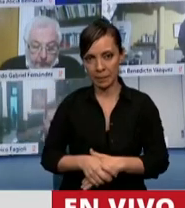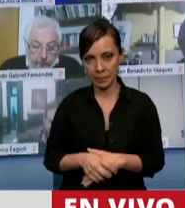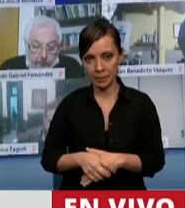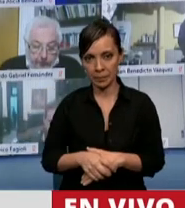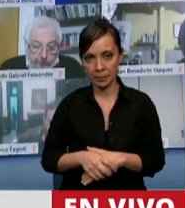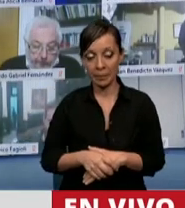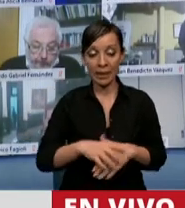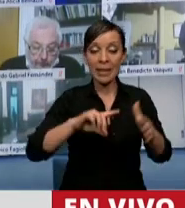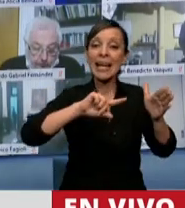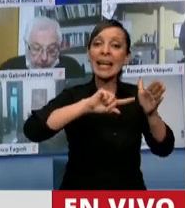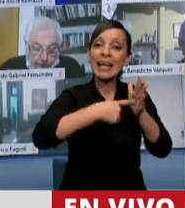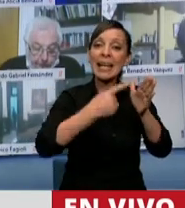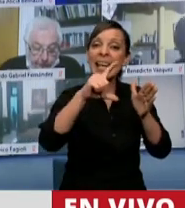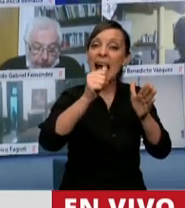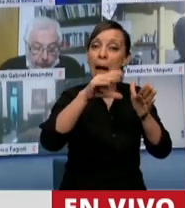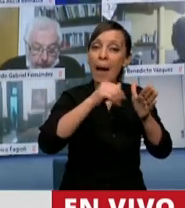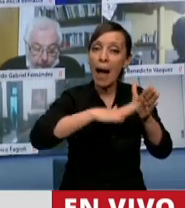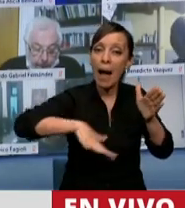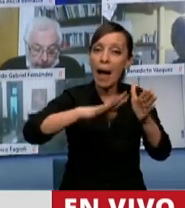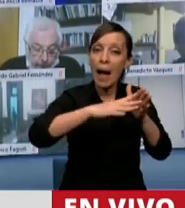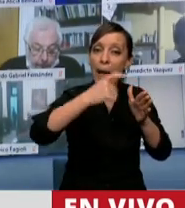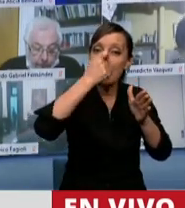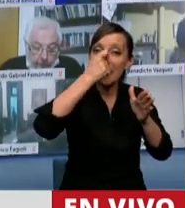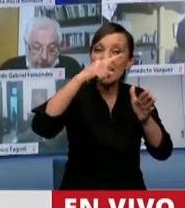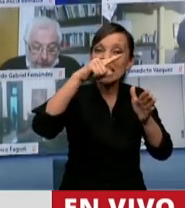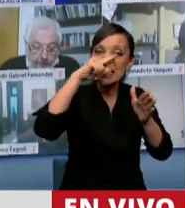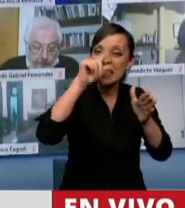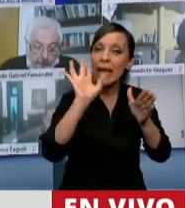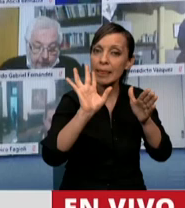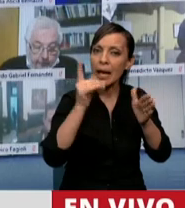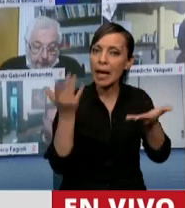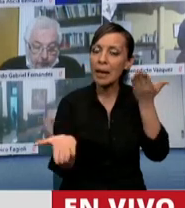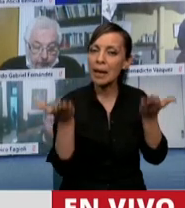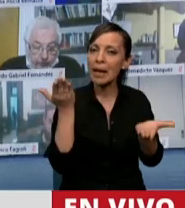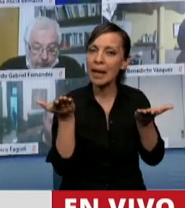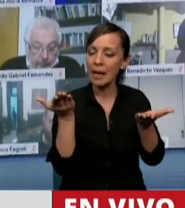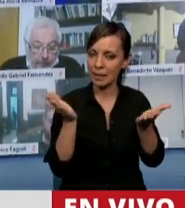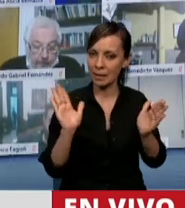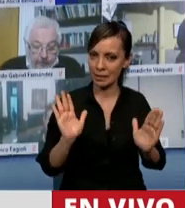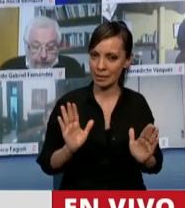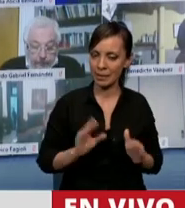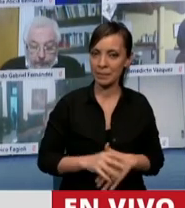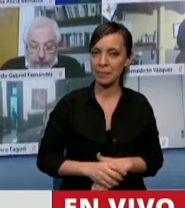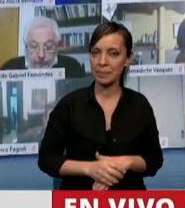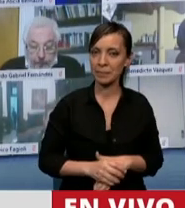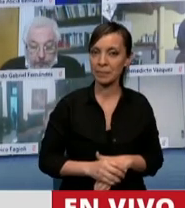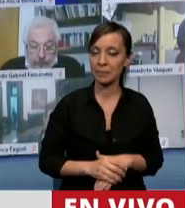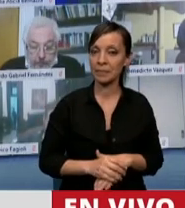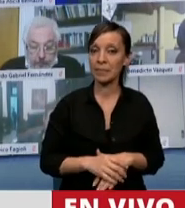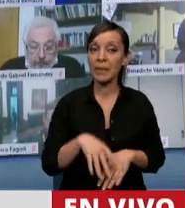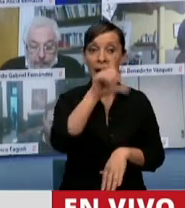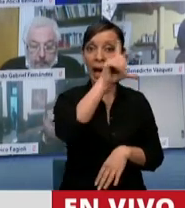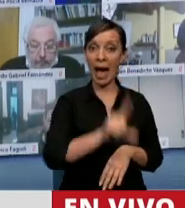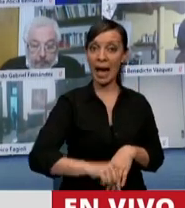ciudad de buenos aires tenemos 27 infectados yo digo para que veamos la magnitud del promedio de